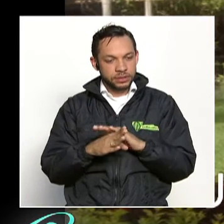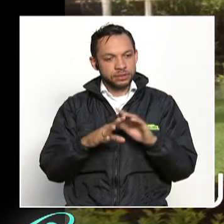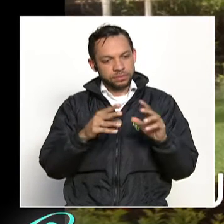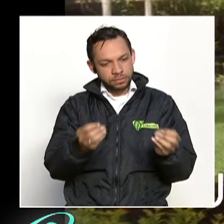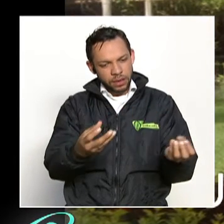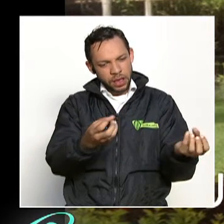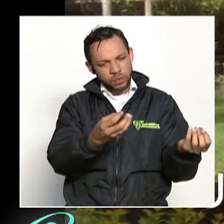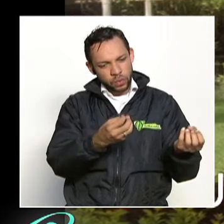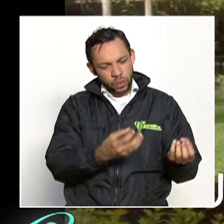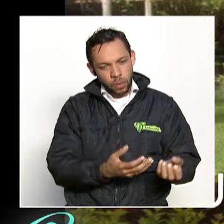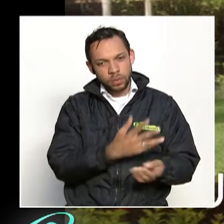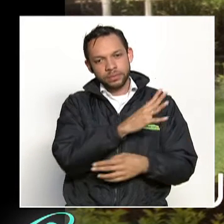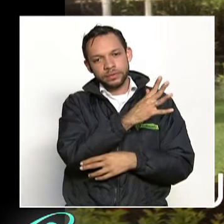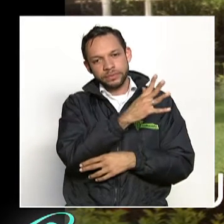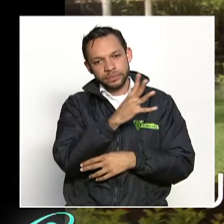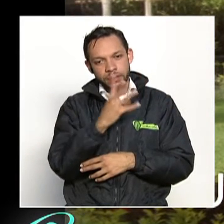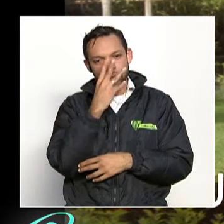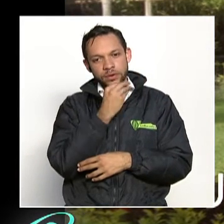Risaralda.